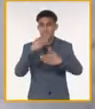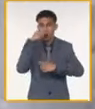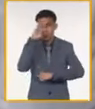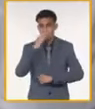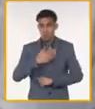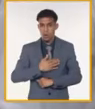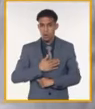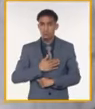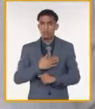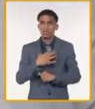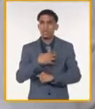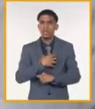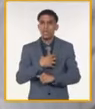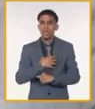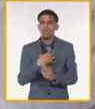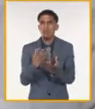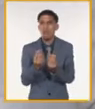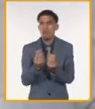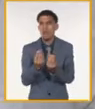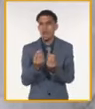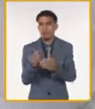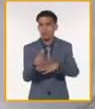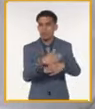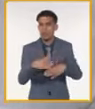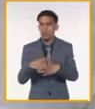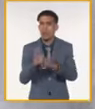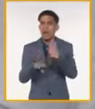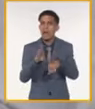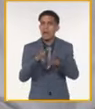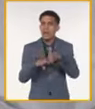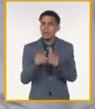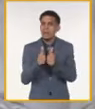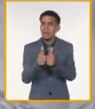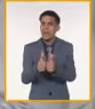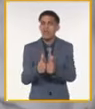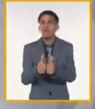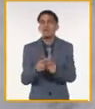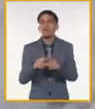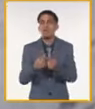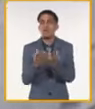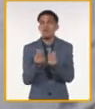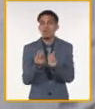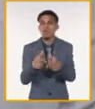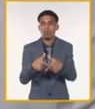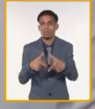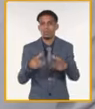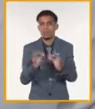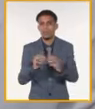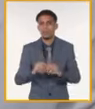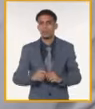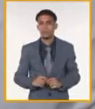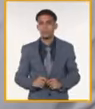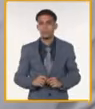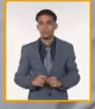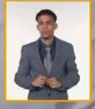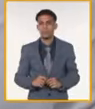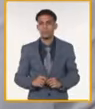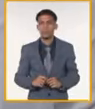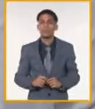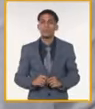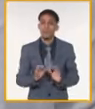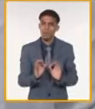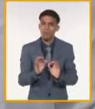unas dimensiones que en ocasiones muchas veces lo menos eficiente por el volumen y el tamaño que tiene están las contradicciones